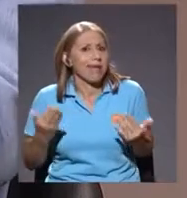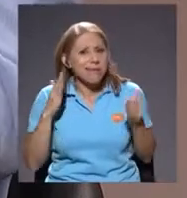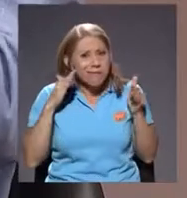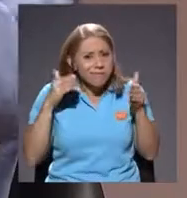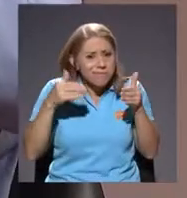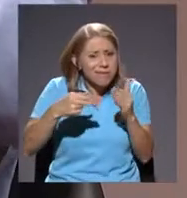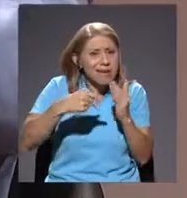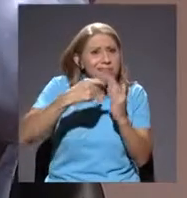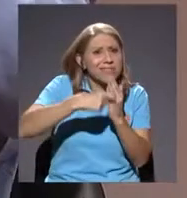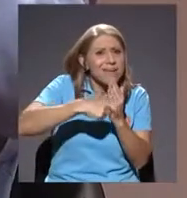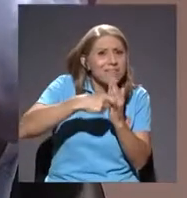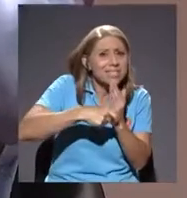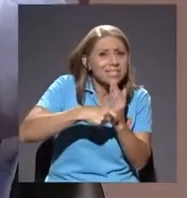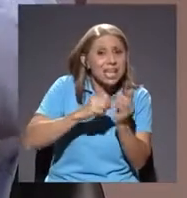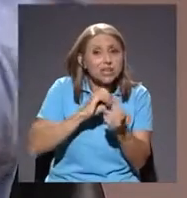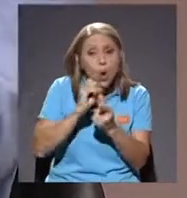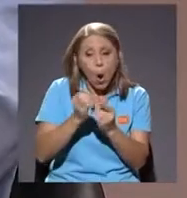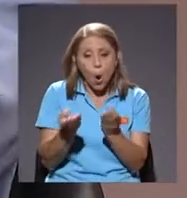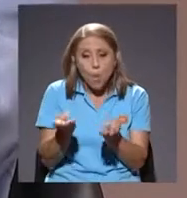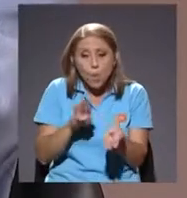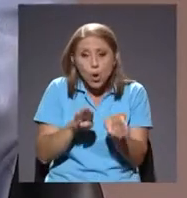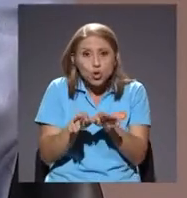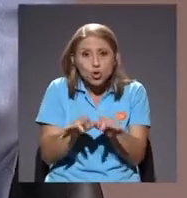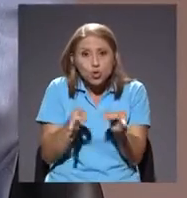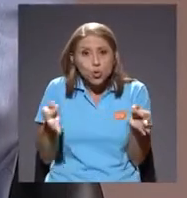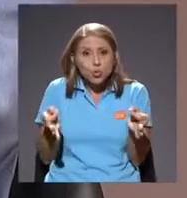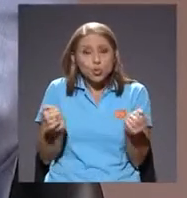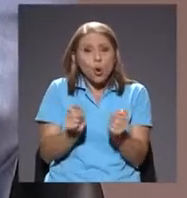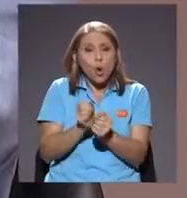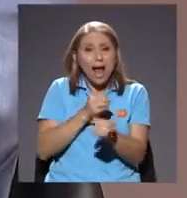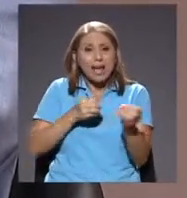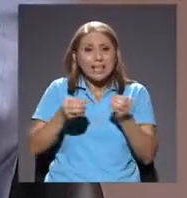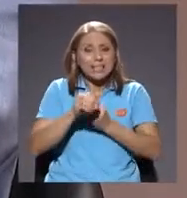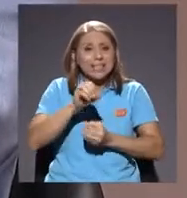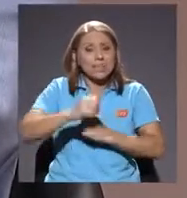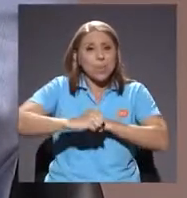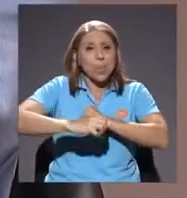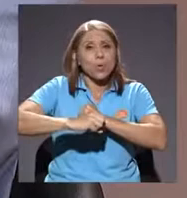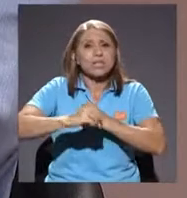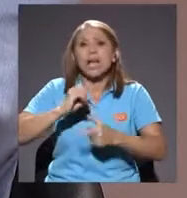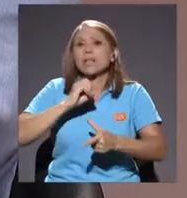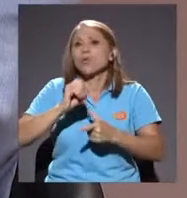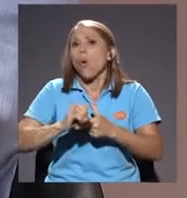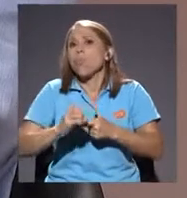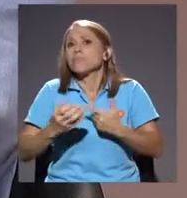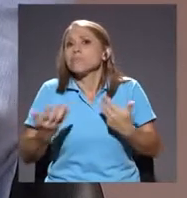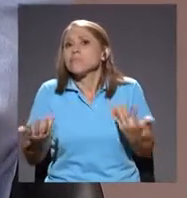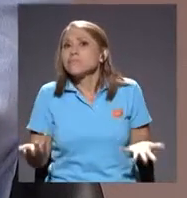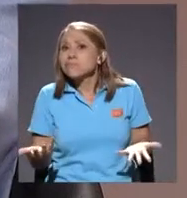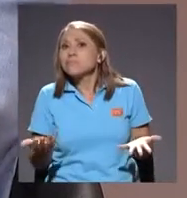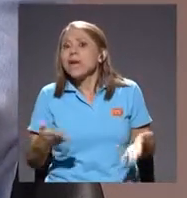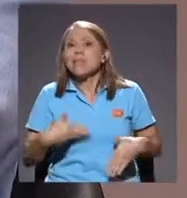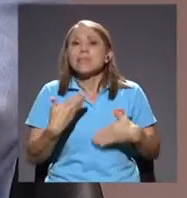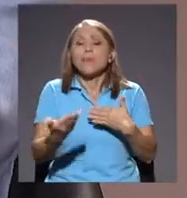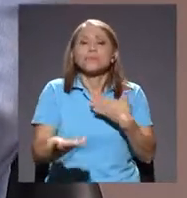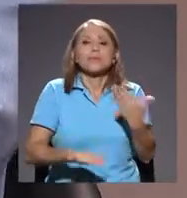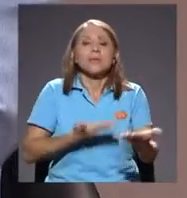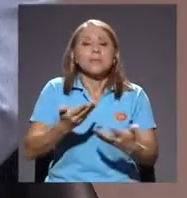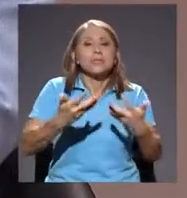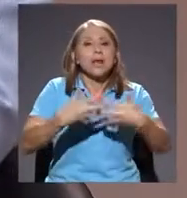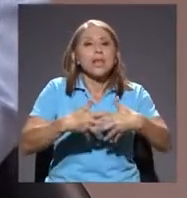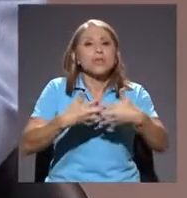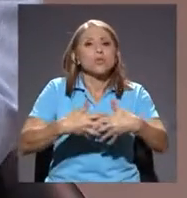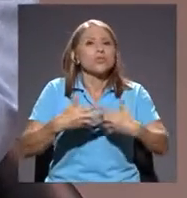brochures de buenas agencias publicitarias o vamos a un mercado de dar servicio a la industria